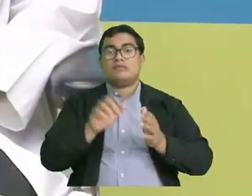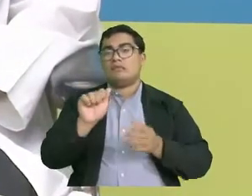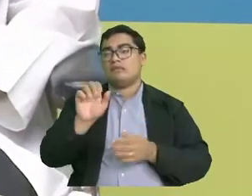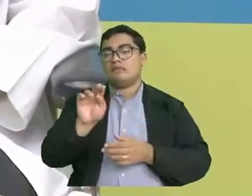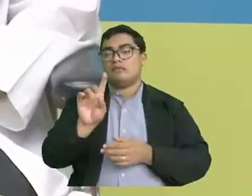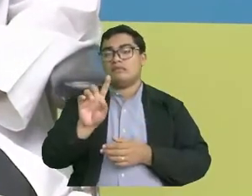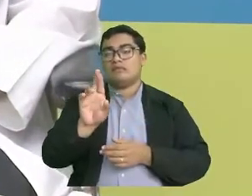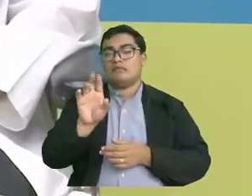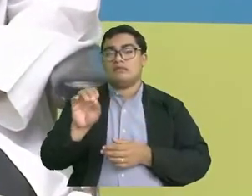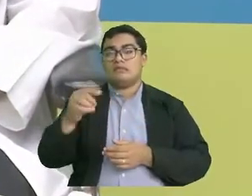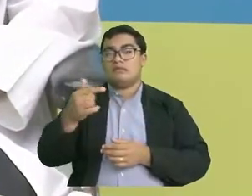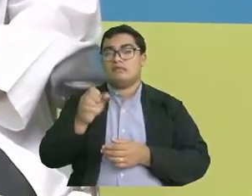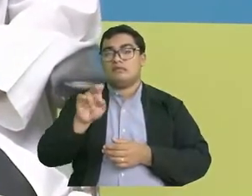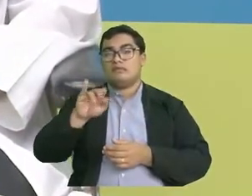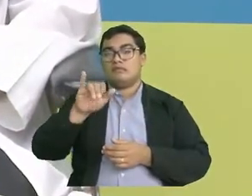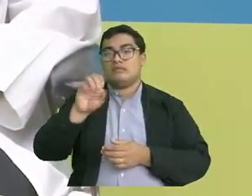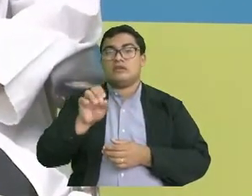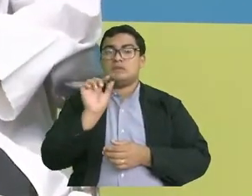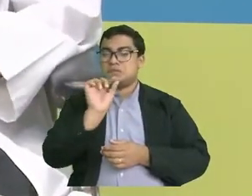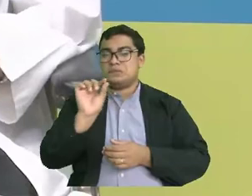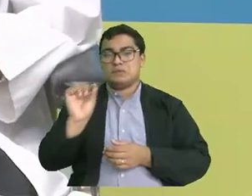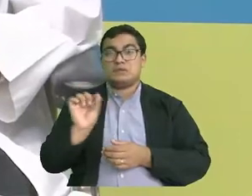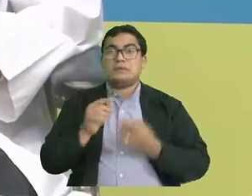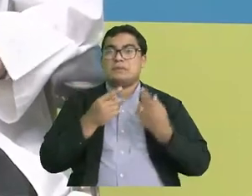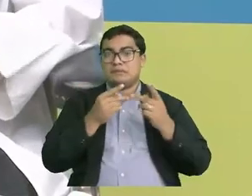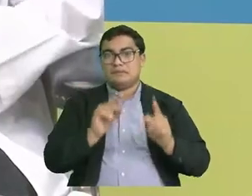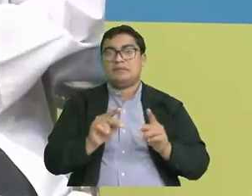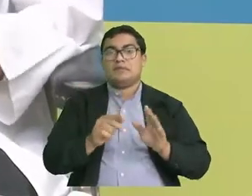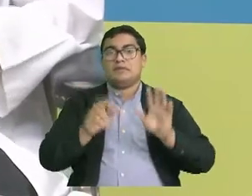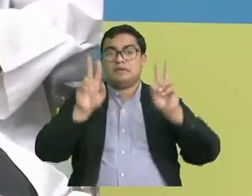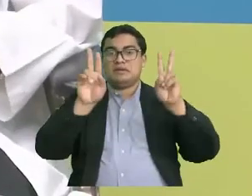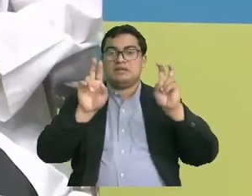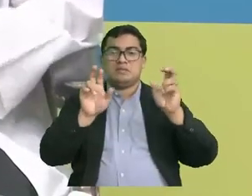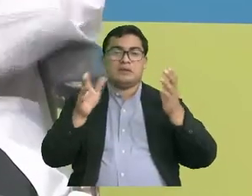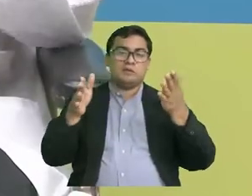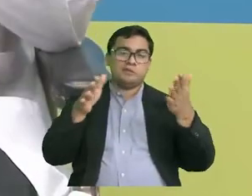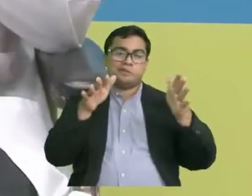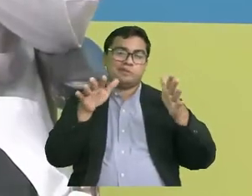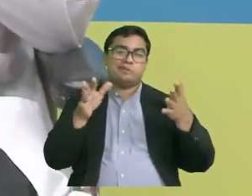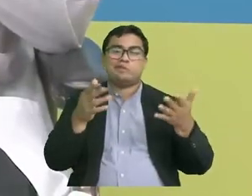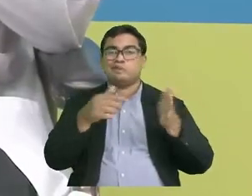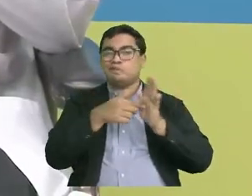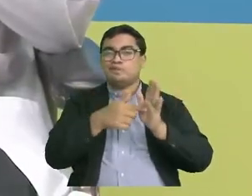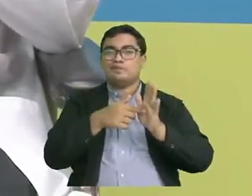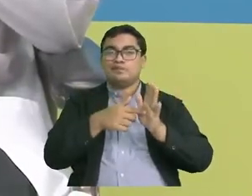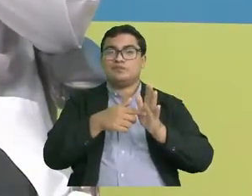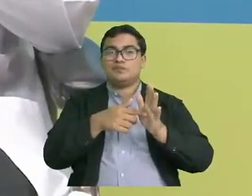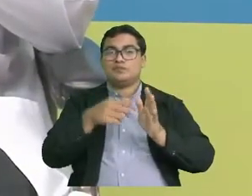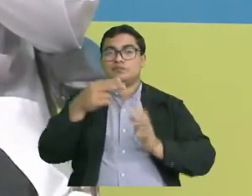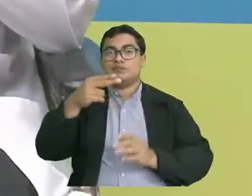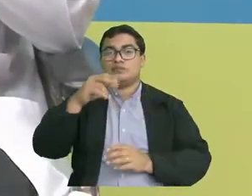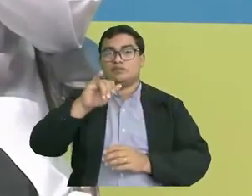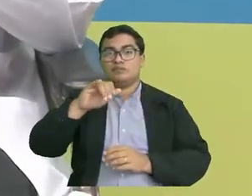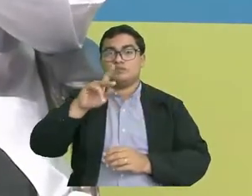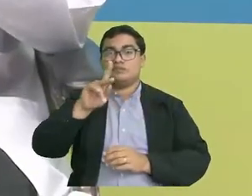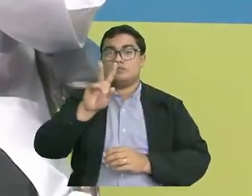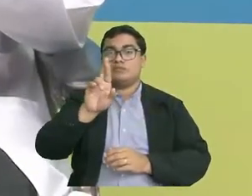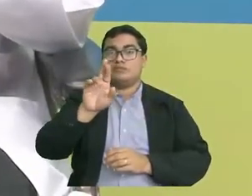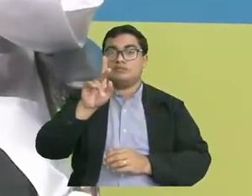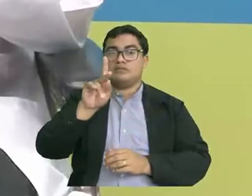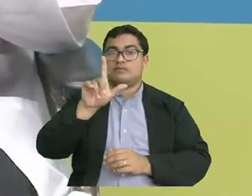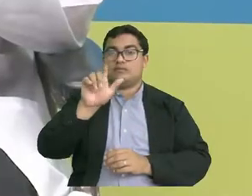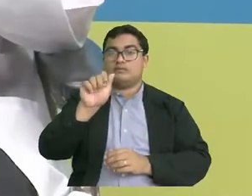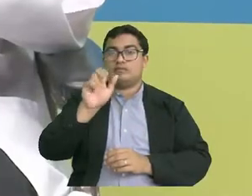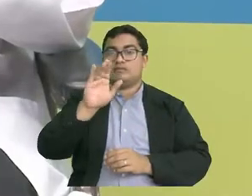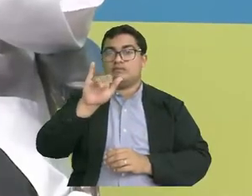pocos. Pero igual, el tema viene a ser más o menos parecido, porque en el caso de la hiperplasia,